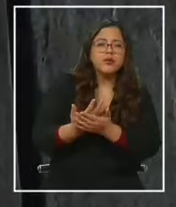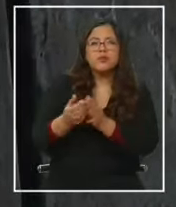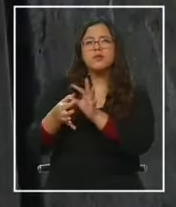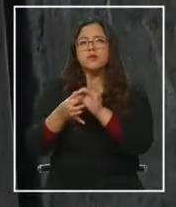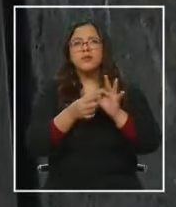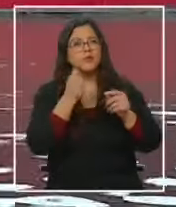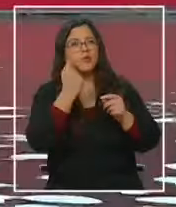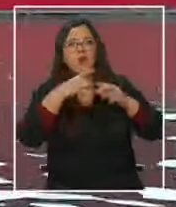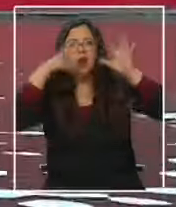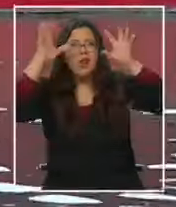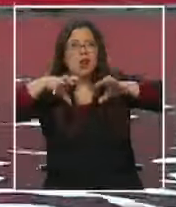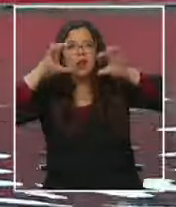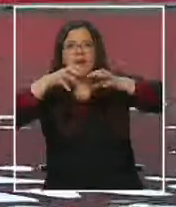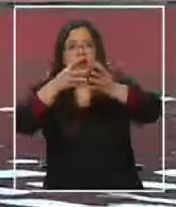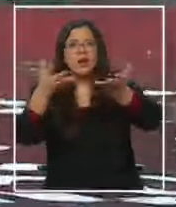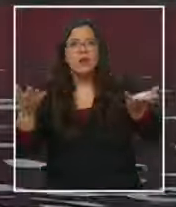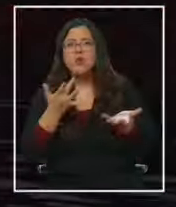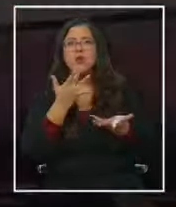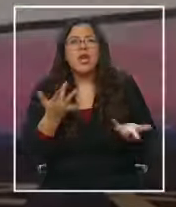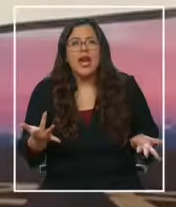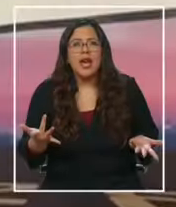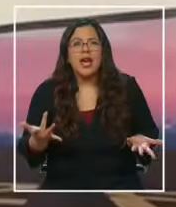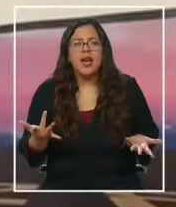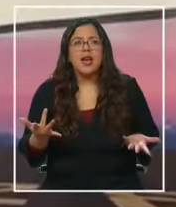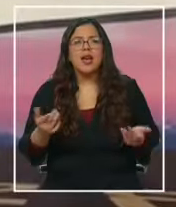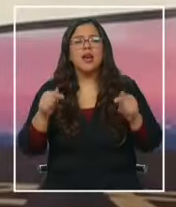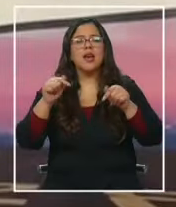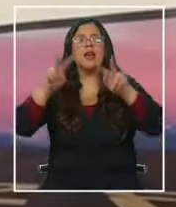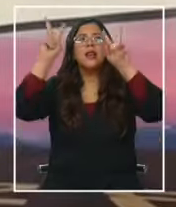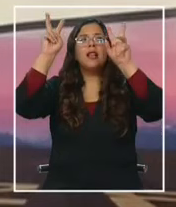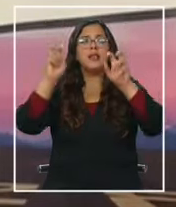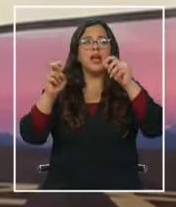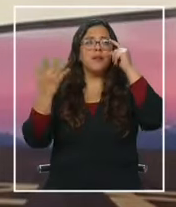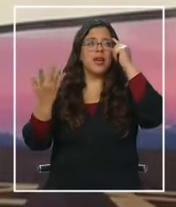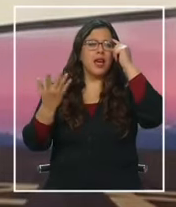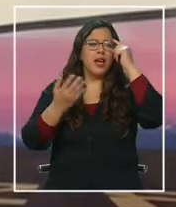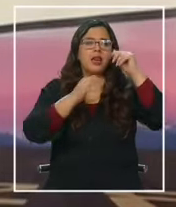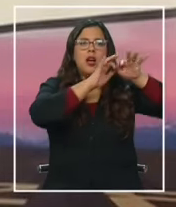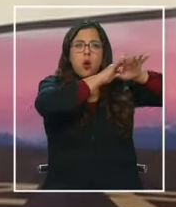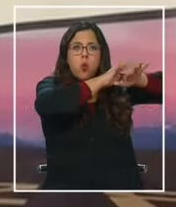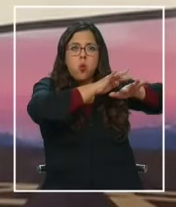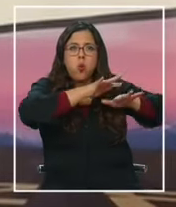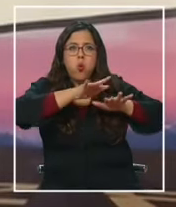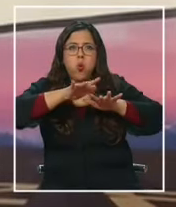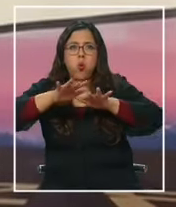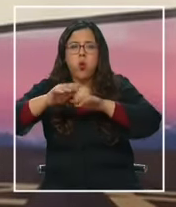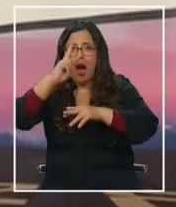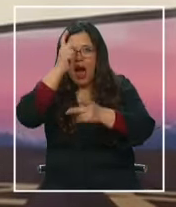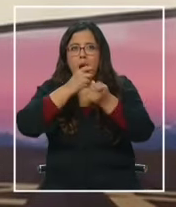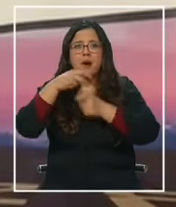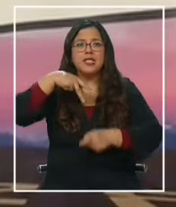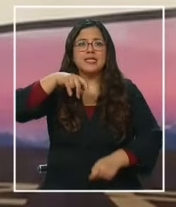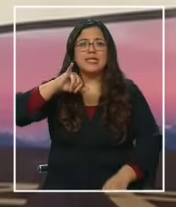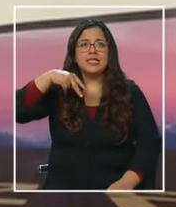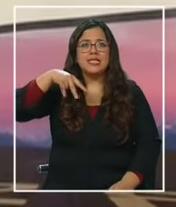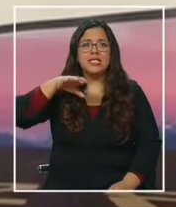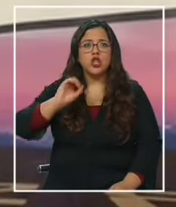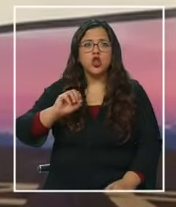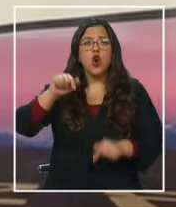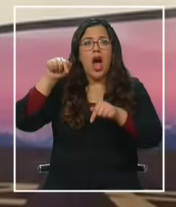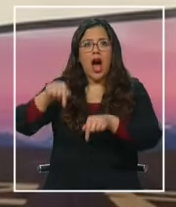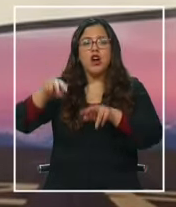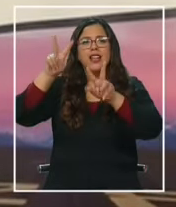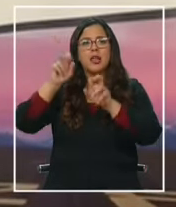debe este sistema frontal? La oscilación antártica, que es una oscilación así como el fenómeno del Niño, ha estado en su fase